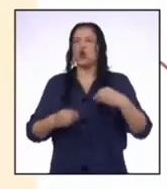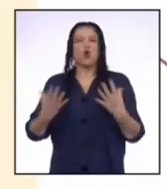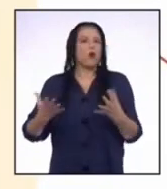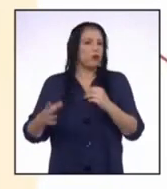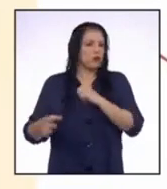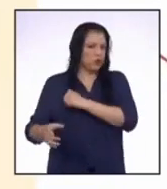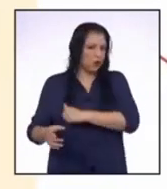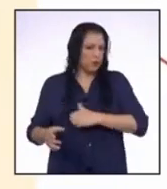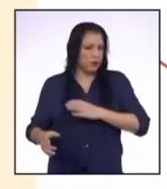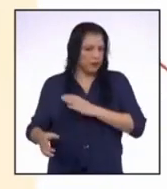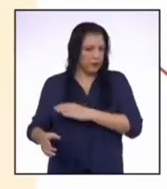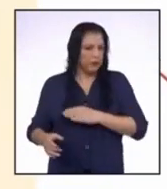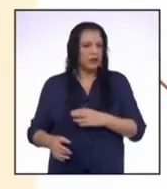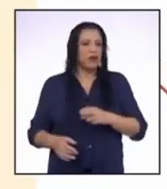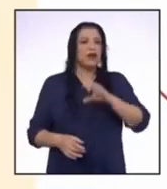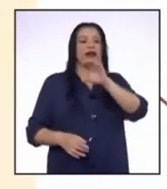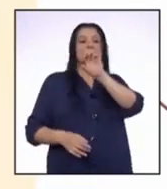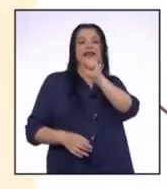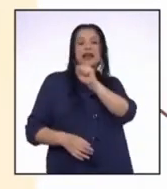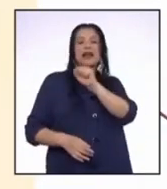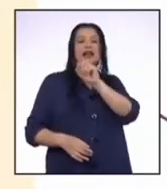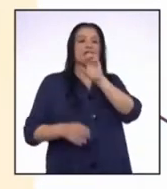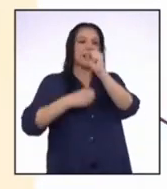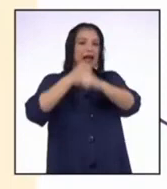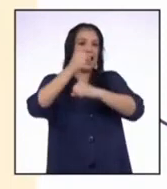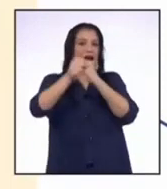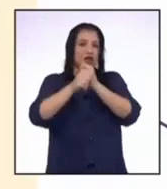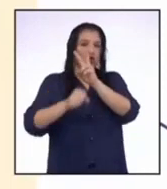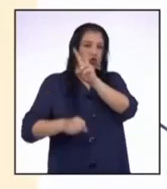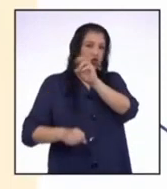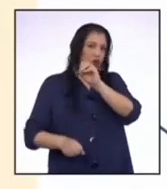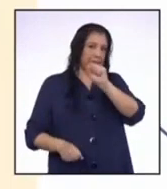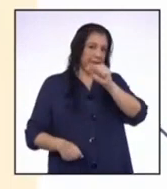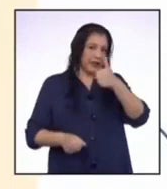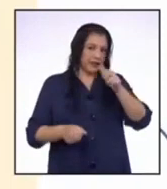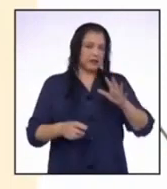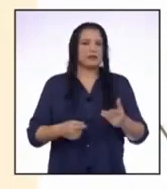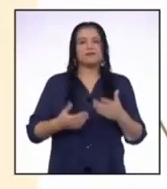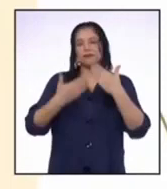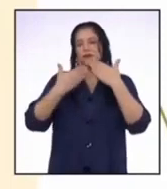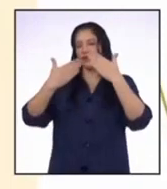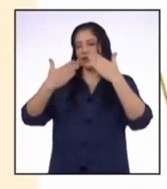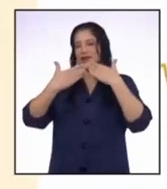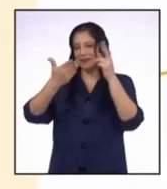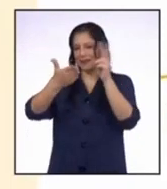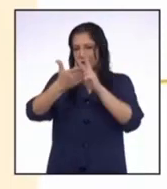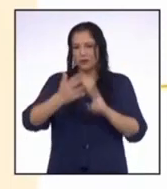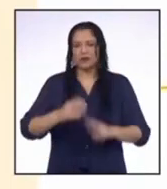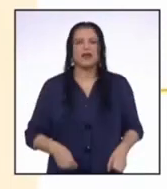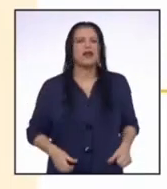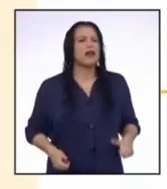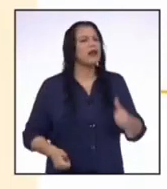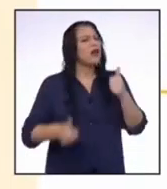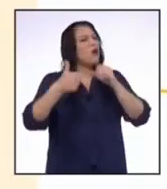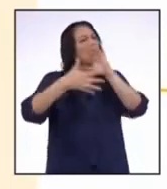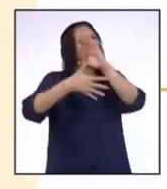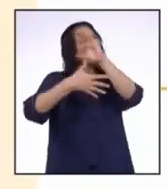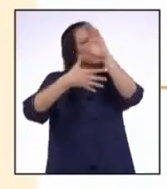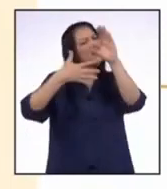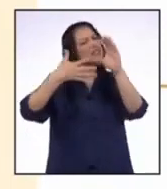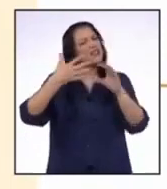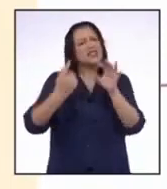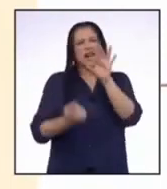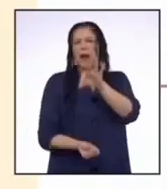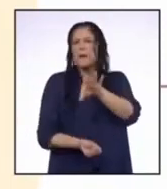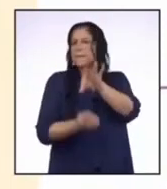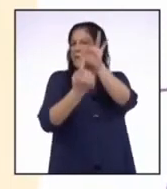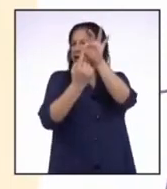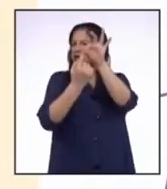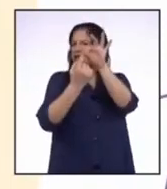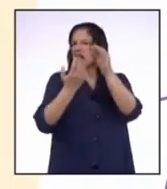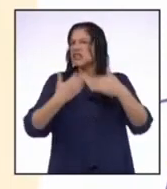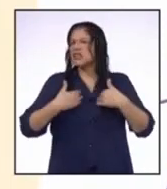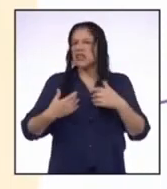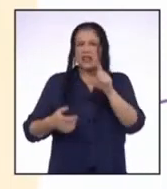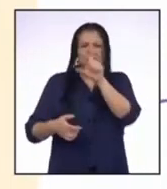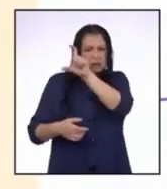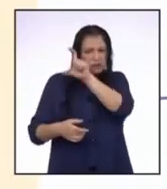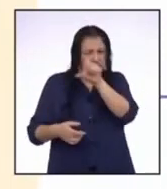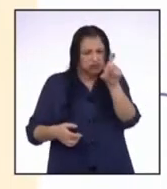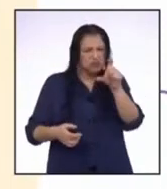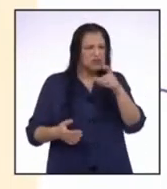Saarni, 2010. Muchas gracias. ¿Qué características especiales tiene este